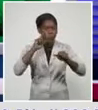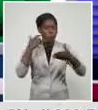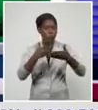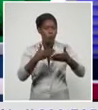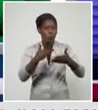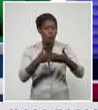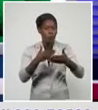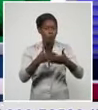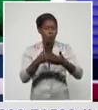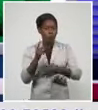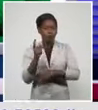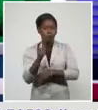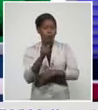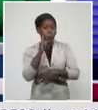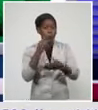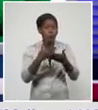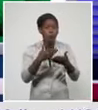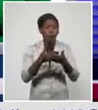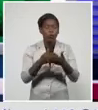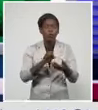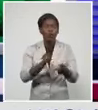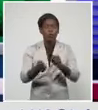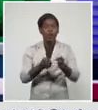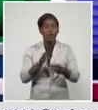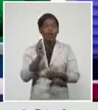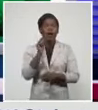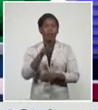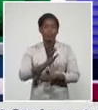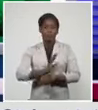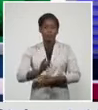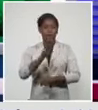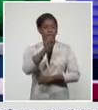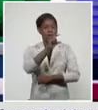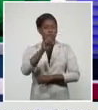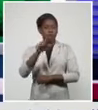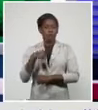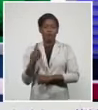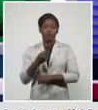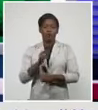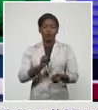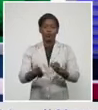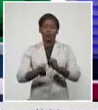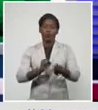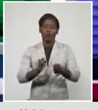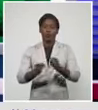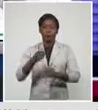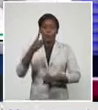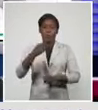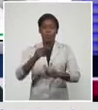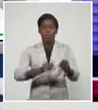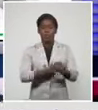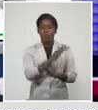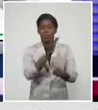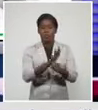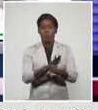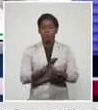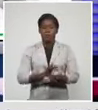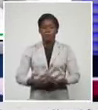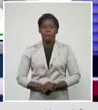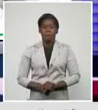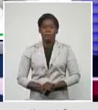la pandemia para volver a restablecer toda la estabilidad de nuestro país. Y esto que usted dice, doctor,